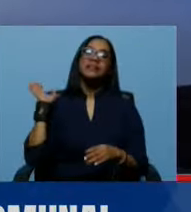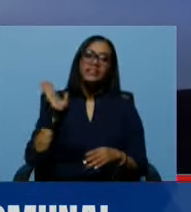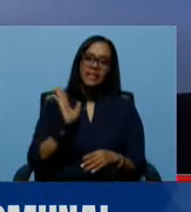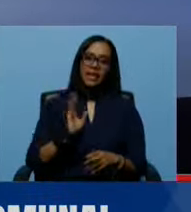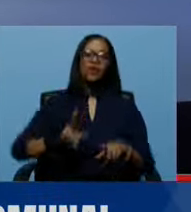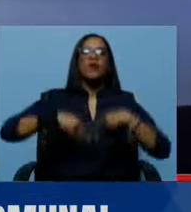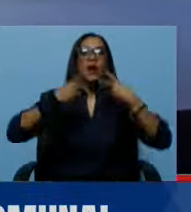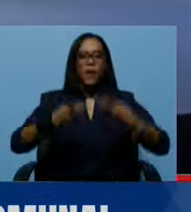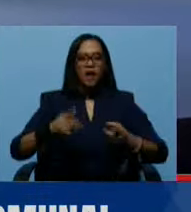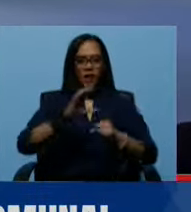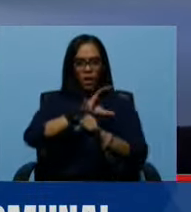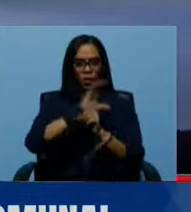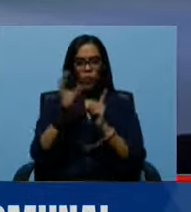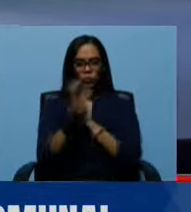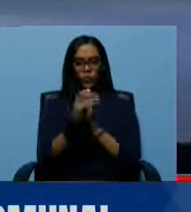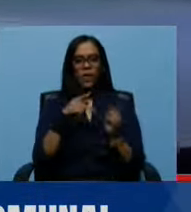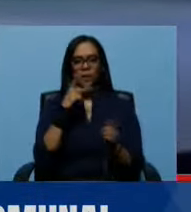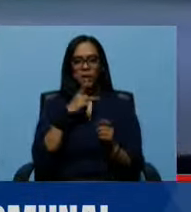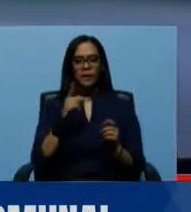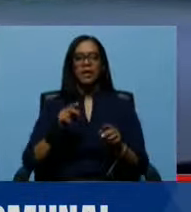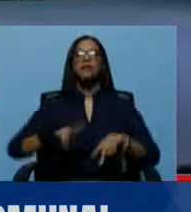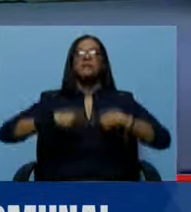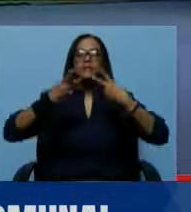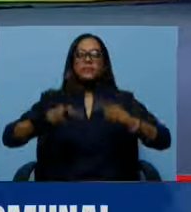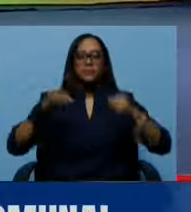política, una nueva práctica política,